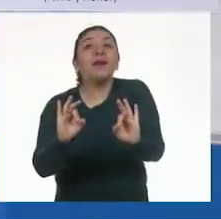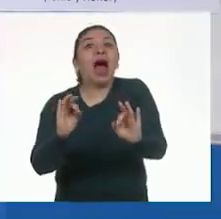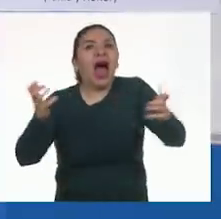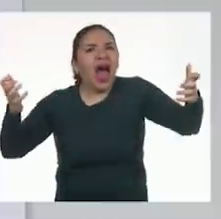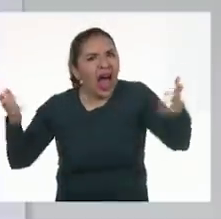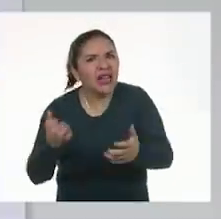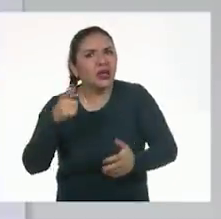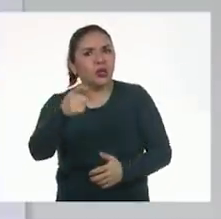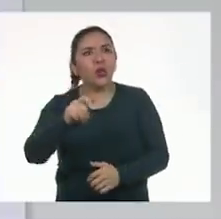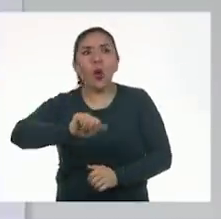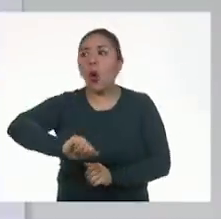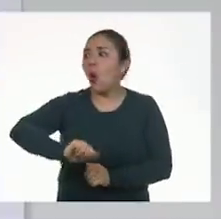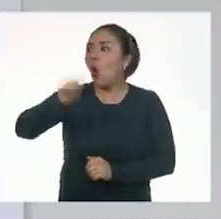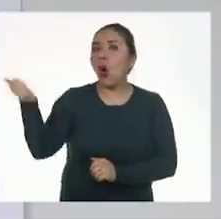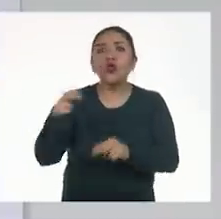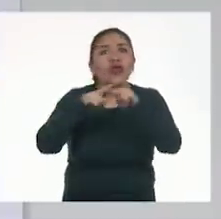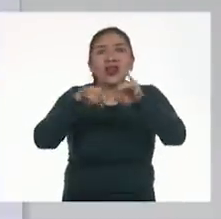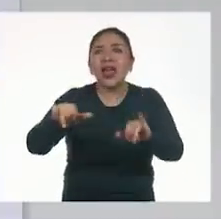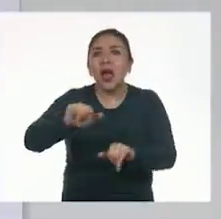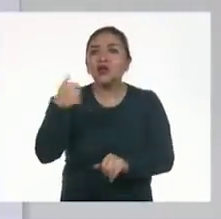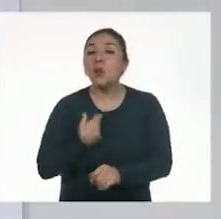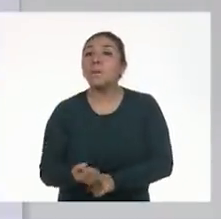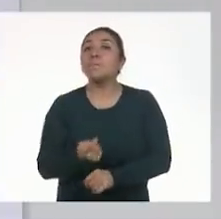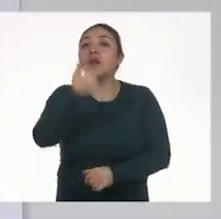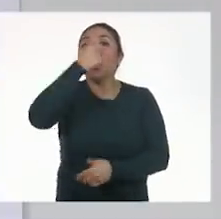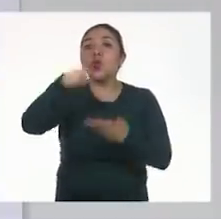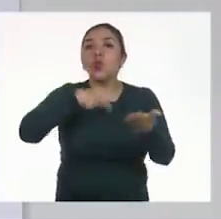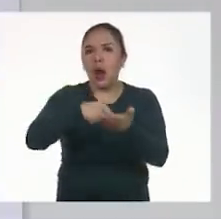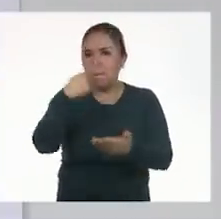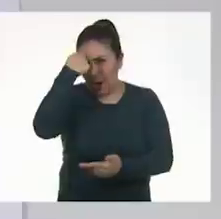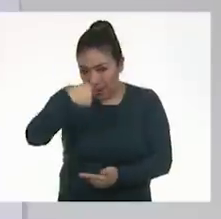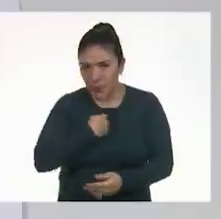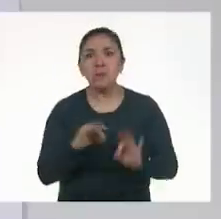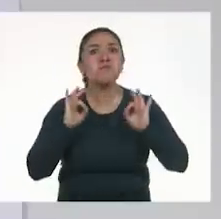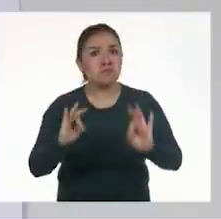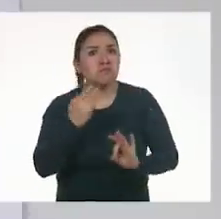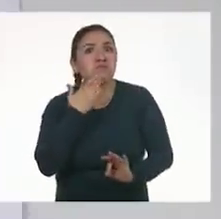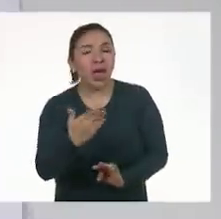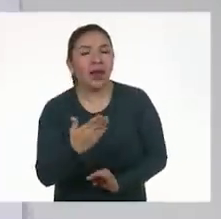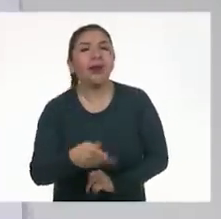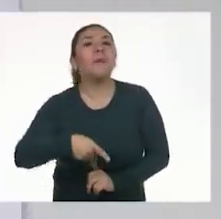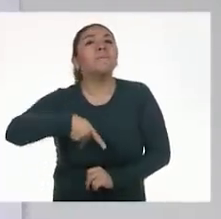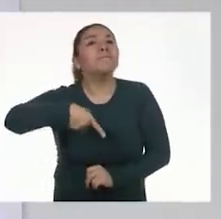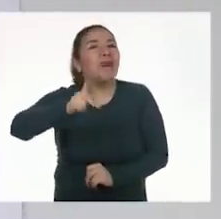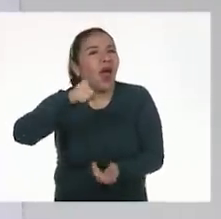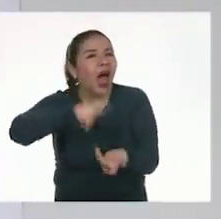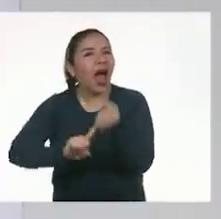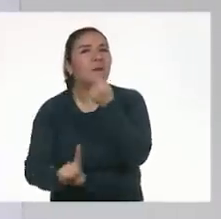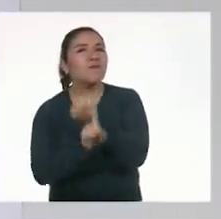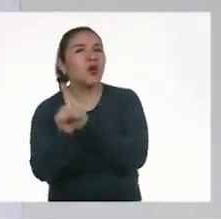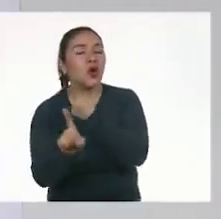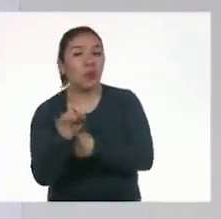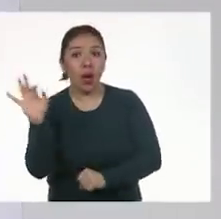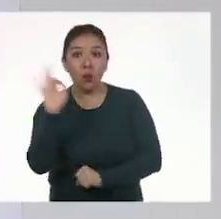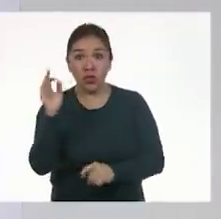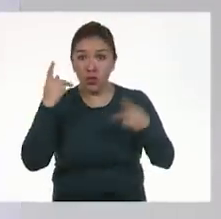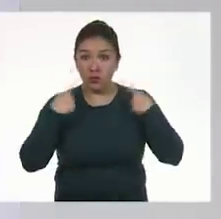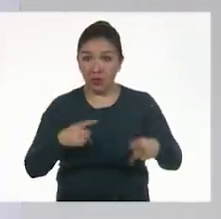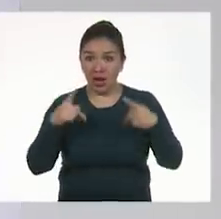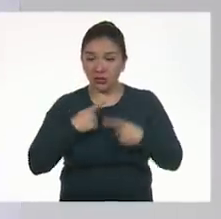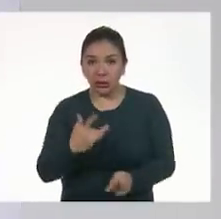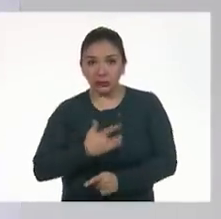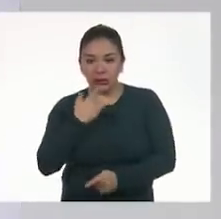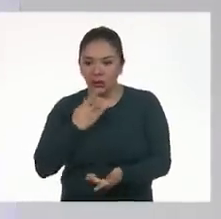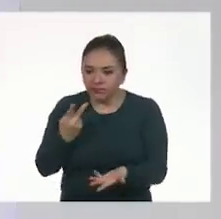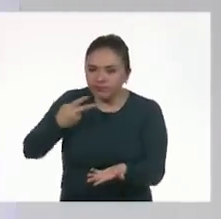Lograr lo que nadie ha hecho en el escenario me haría mucho bien. El problema es que cuando nuestro héroe se